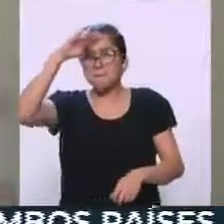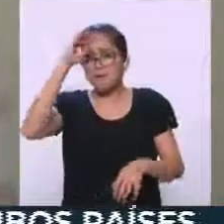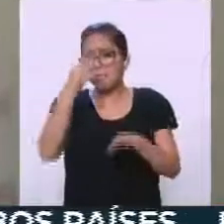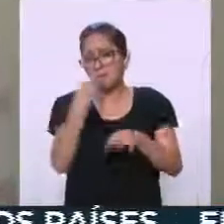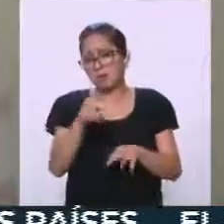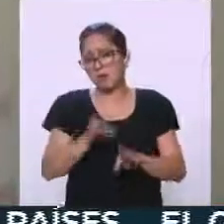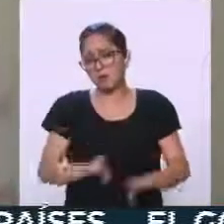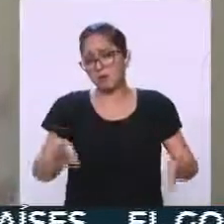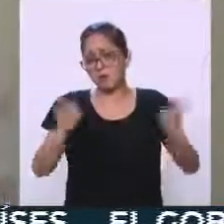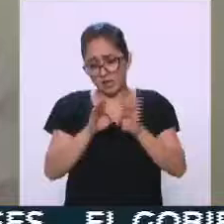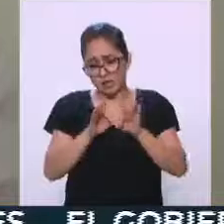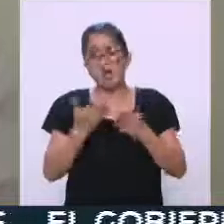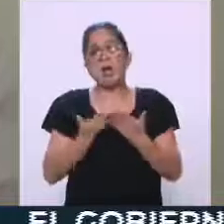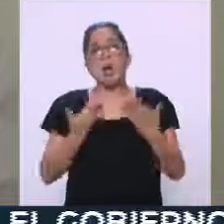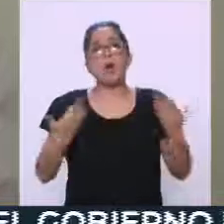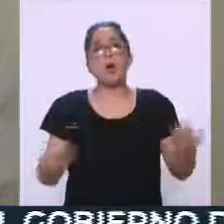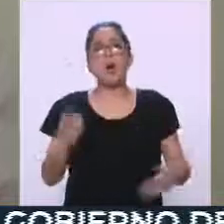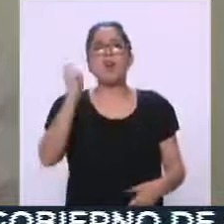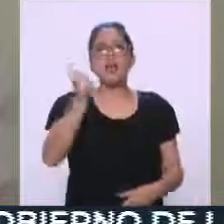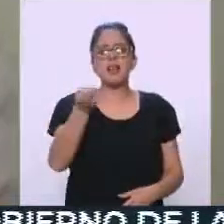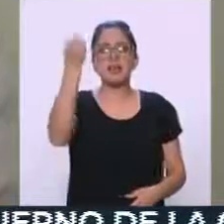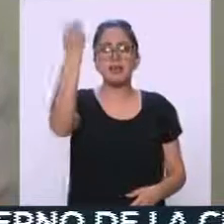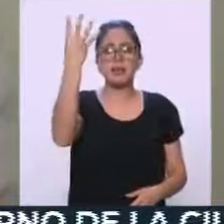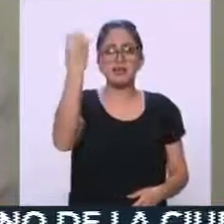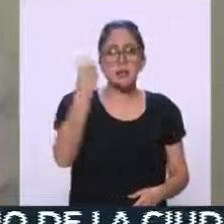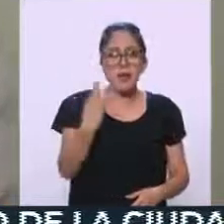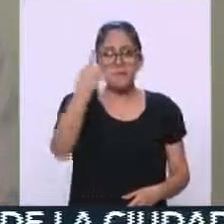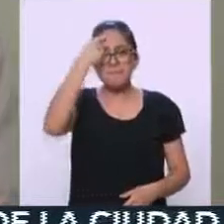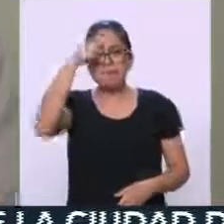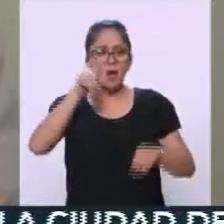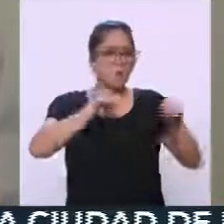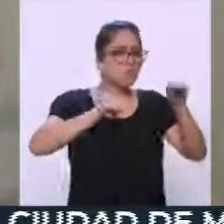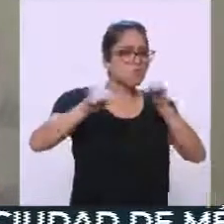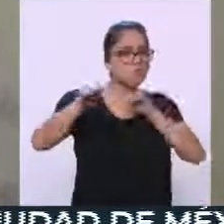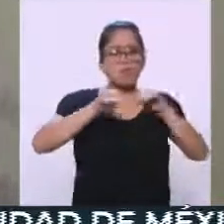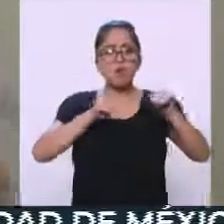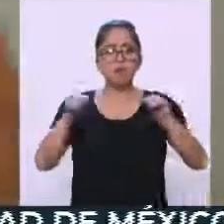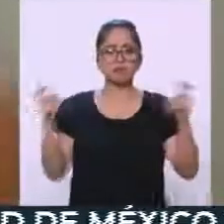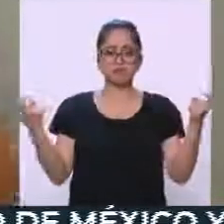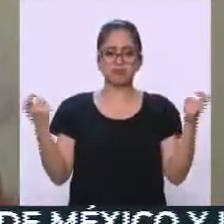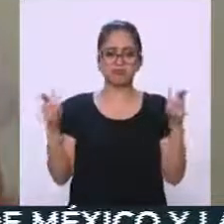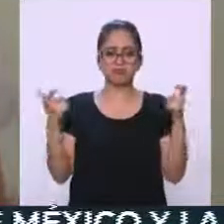y en este caso el semáforo está hecho para que la movilidad disminuya, ¿no? Que